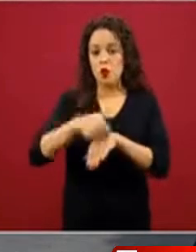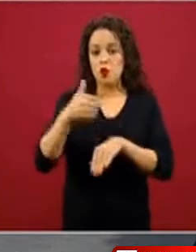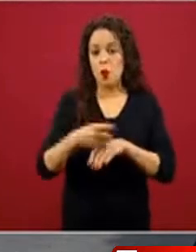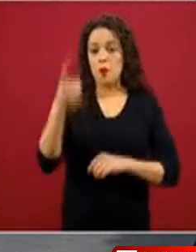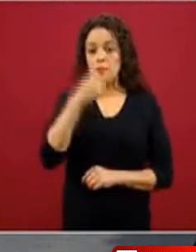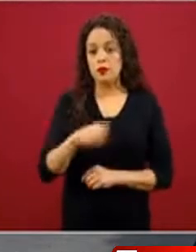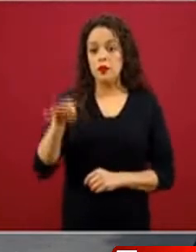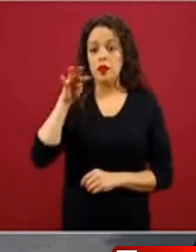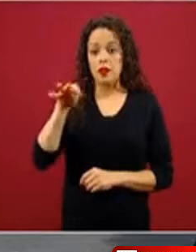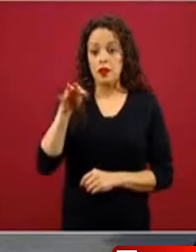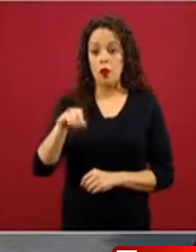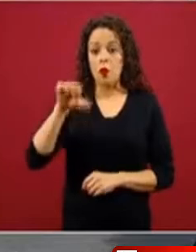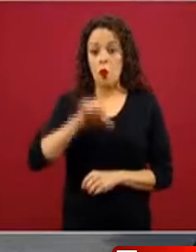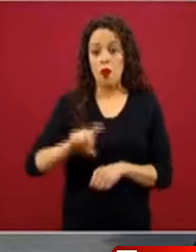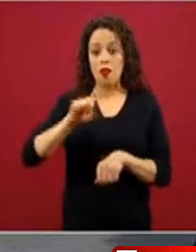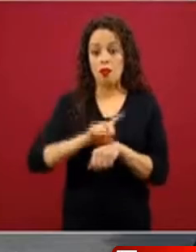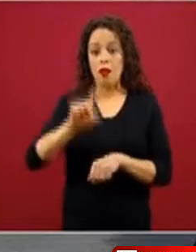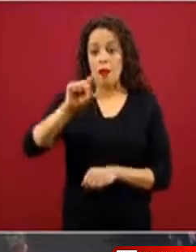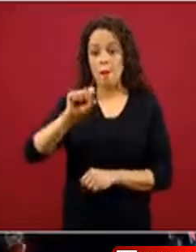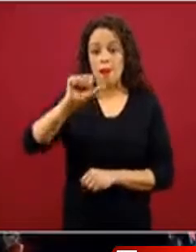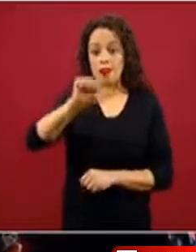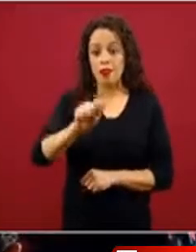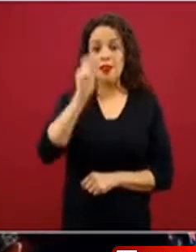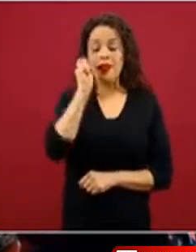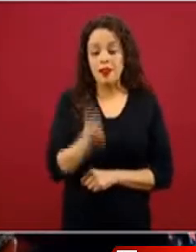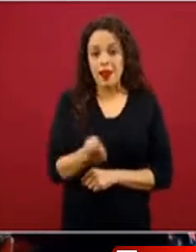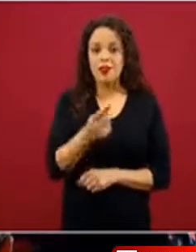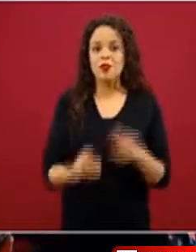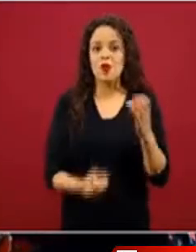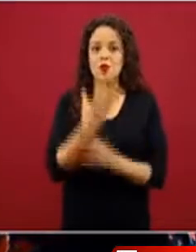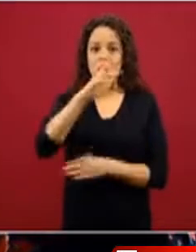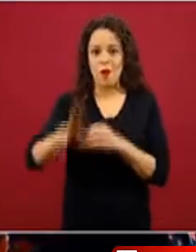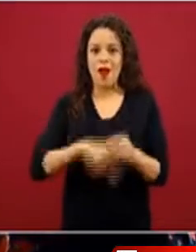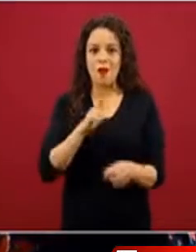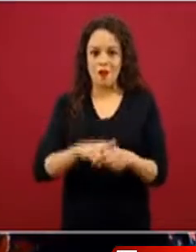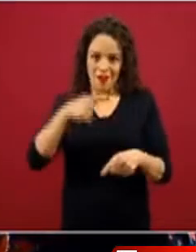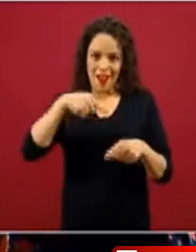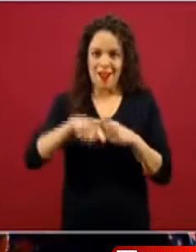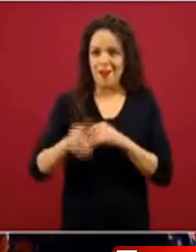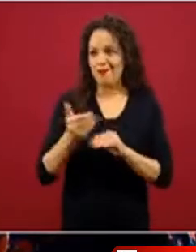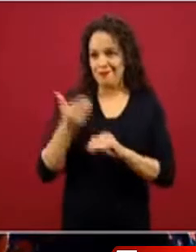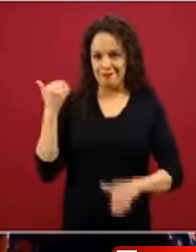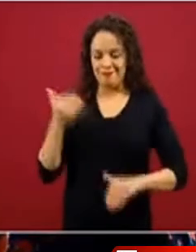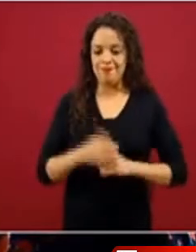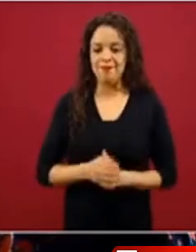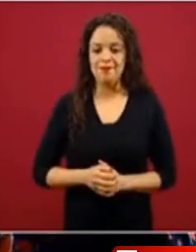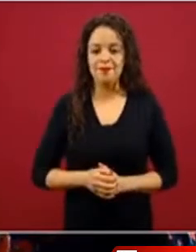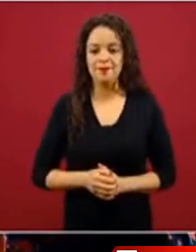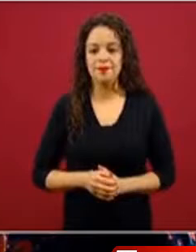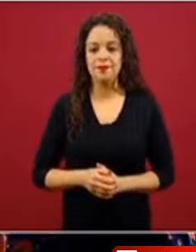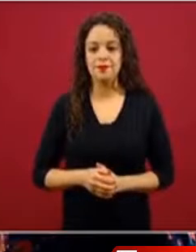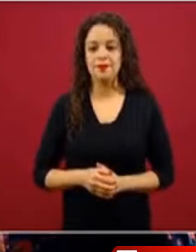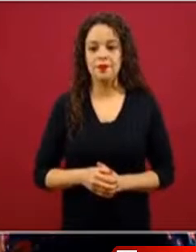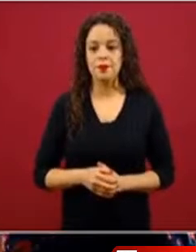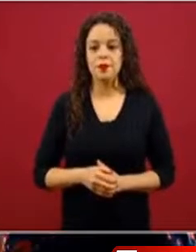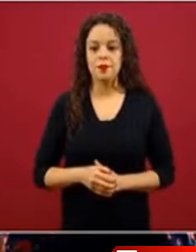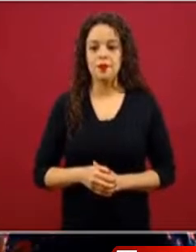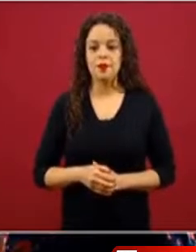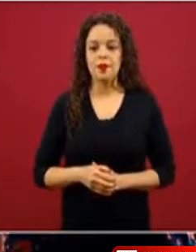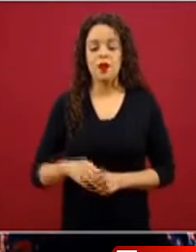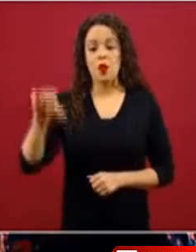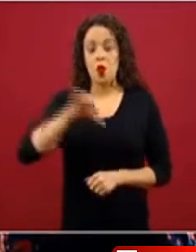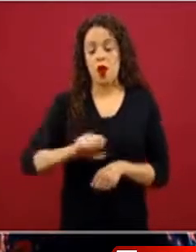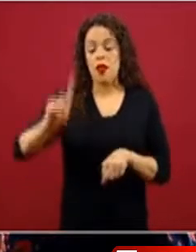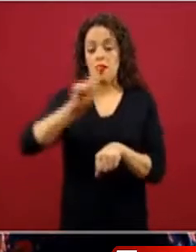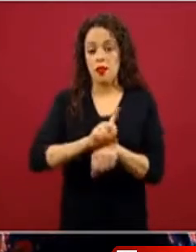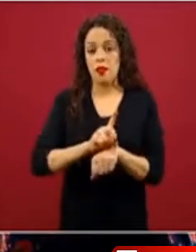día 26 de la nueva normalidad. Vamos a ver en la siguiente diapositiva, el día de